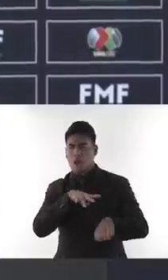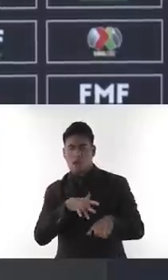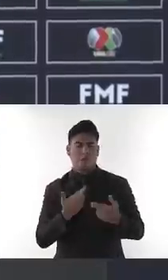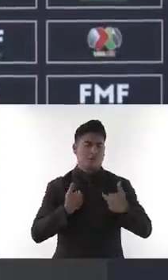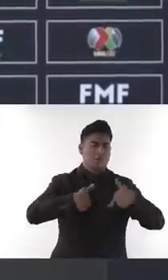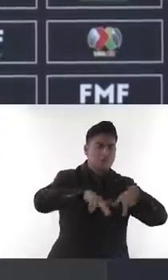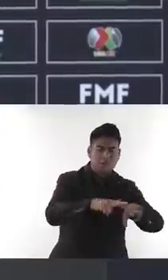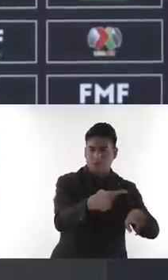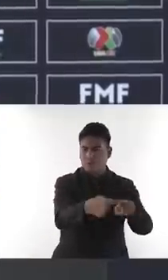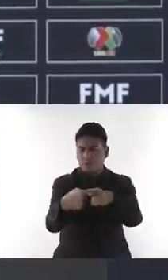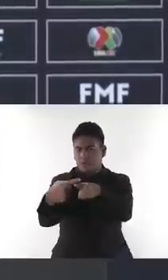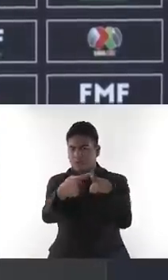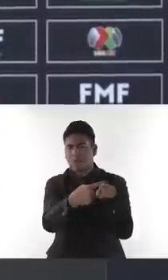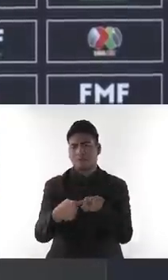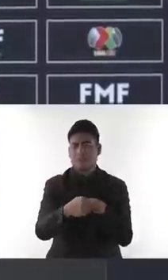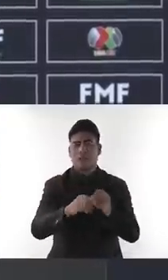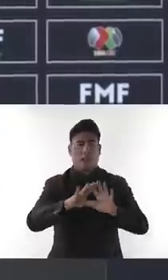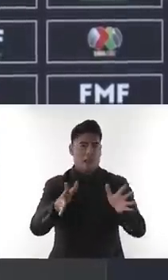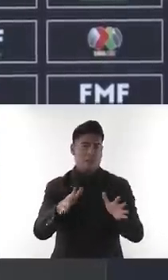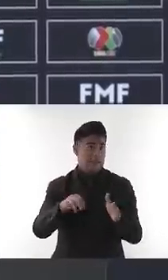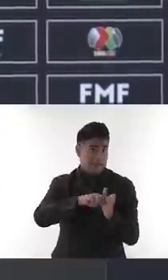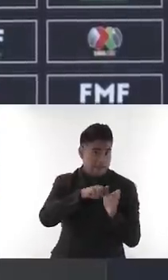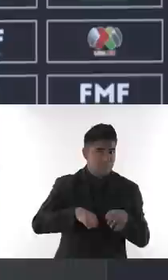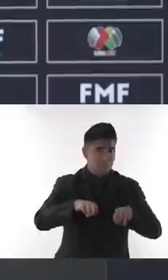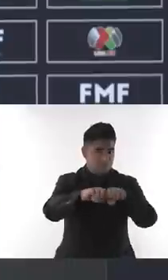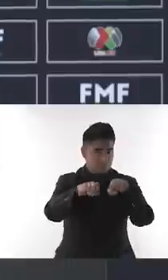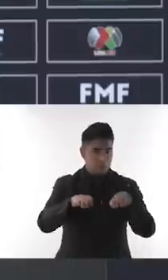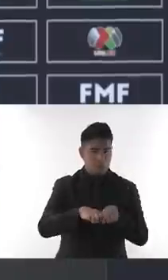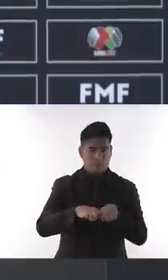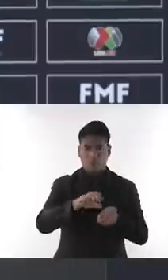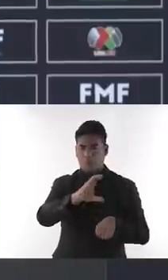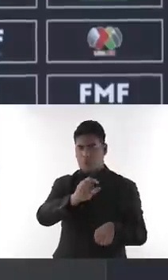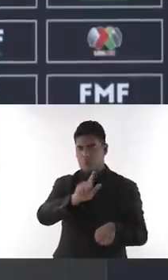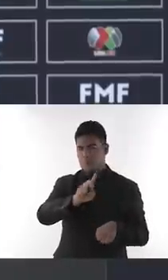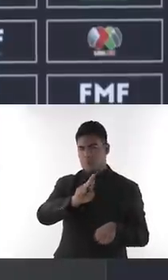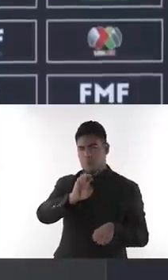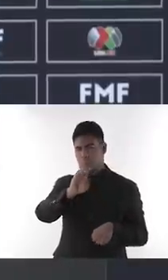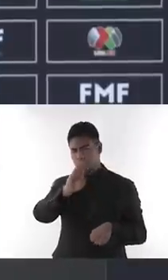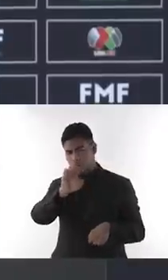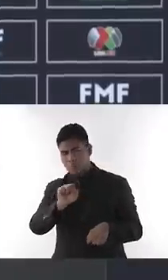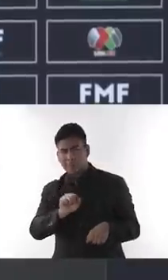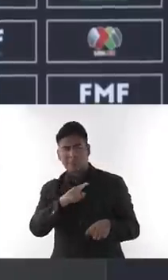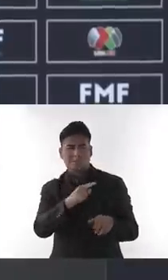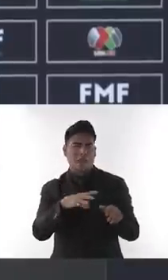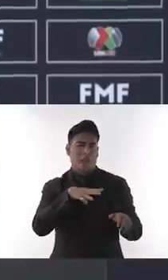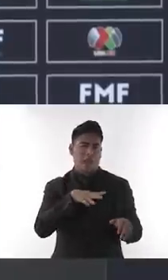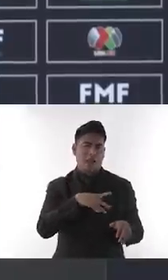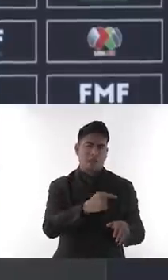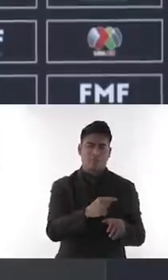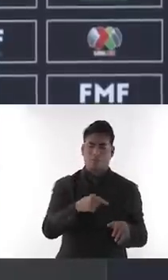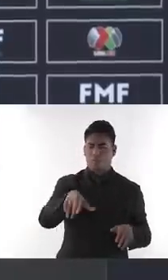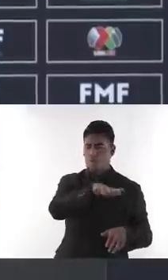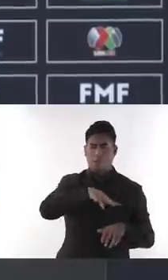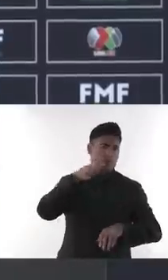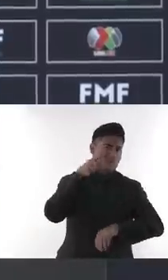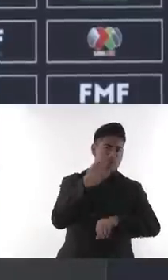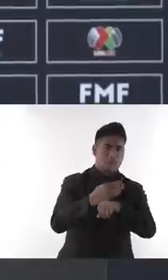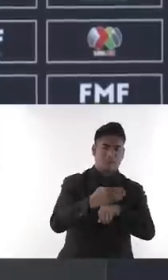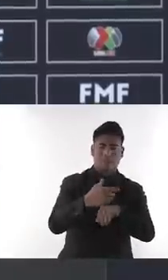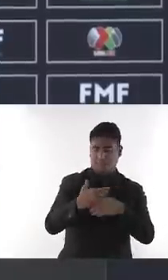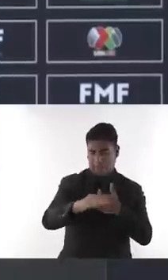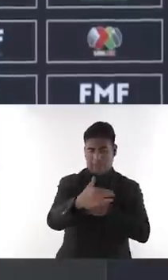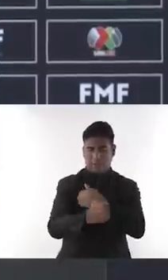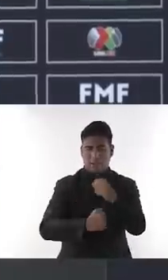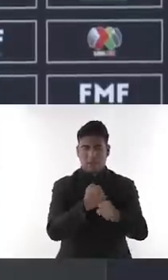Tuvimos clubes, por ejemplo, que se comprometieron a hacer las inversiones para este año. y eso es lo que les faltaba, la